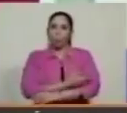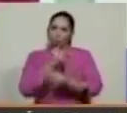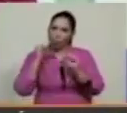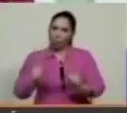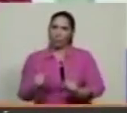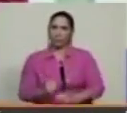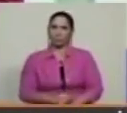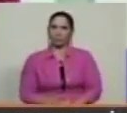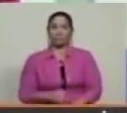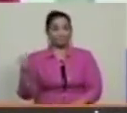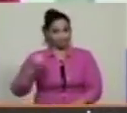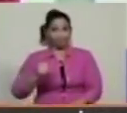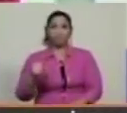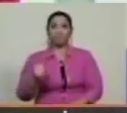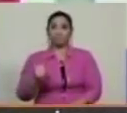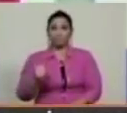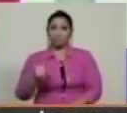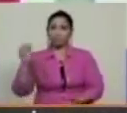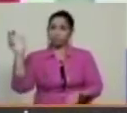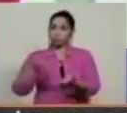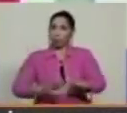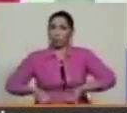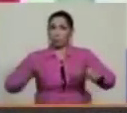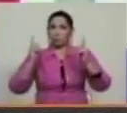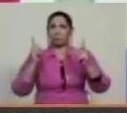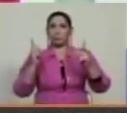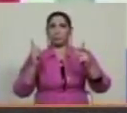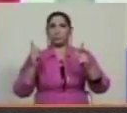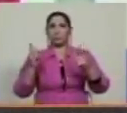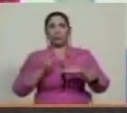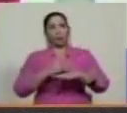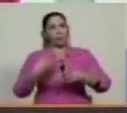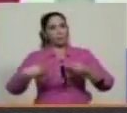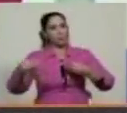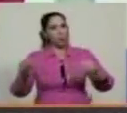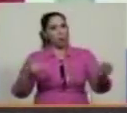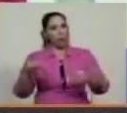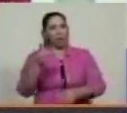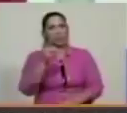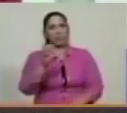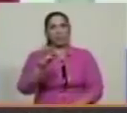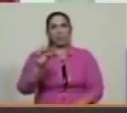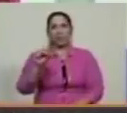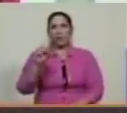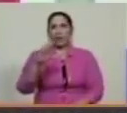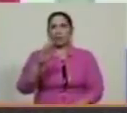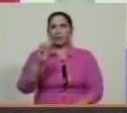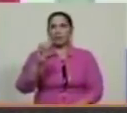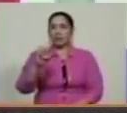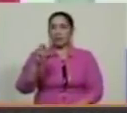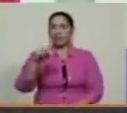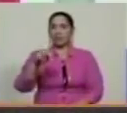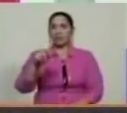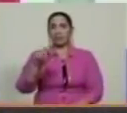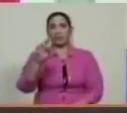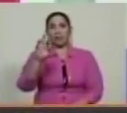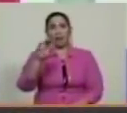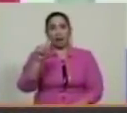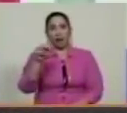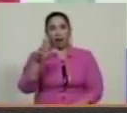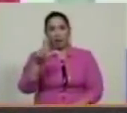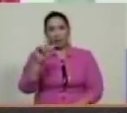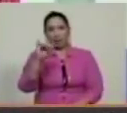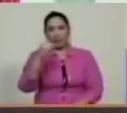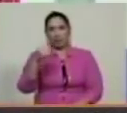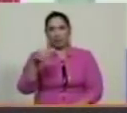Eso sí es acertado. Por eso el modelo de descentralización de ellos se basaba solo en administración, ¿cómo?